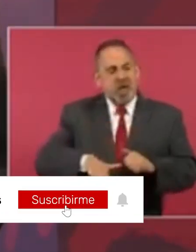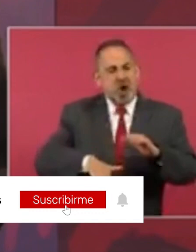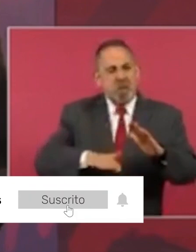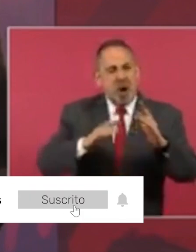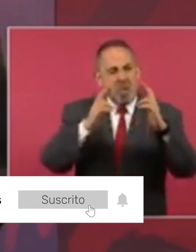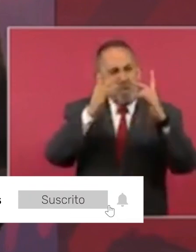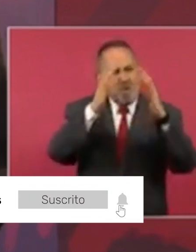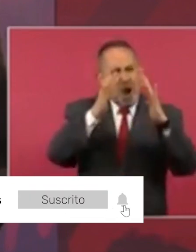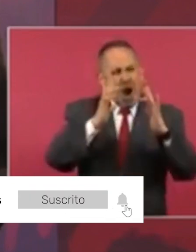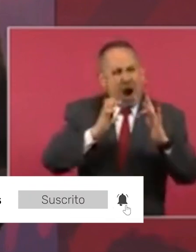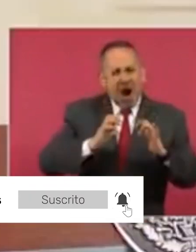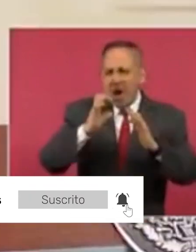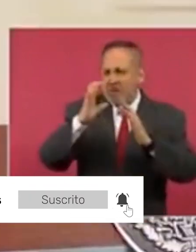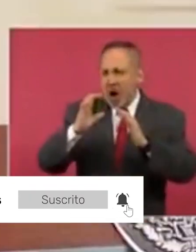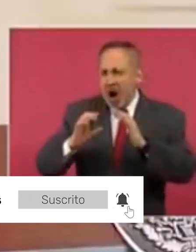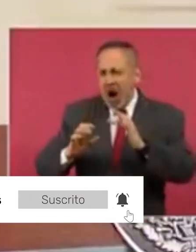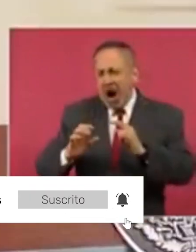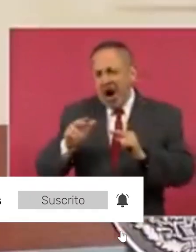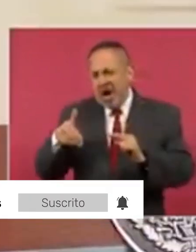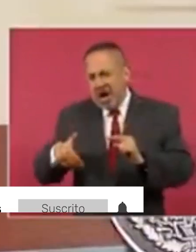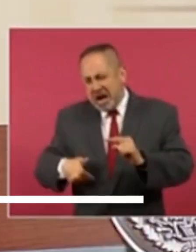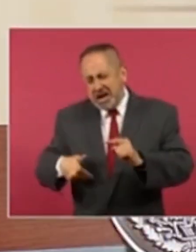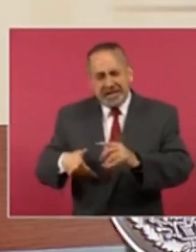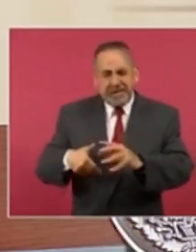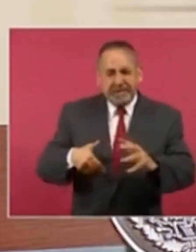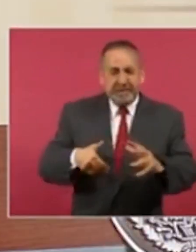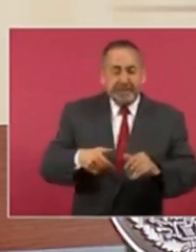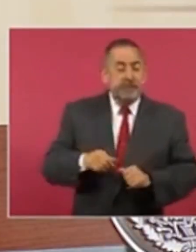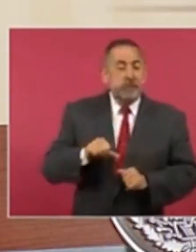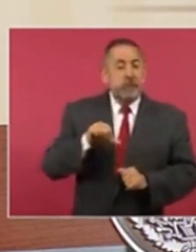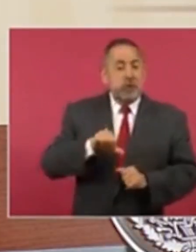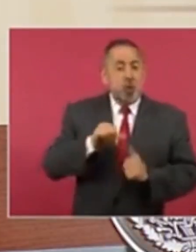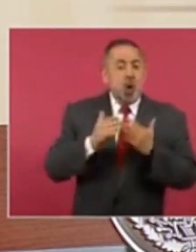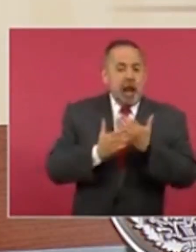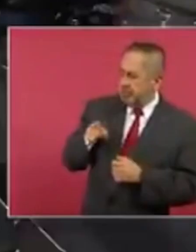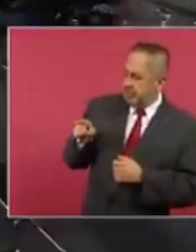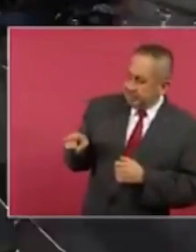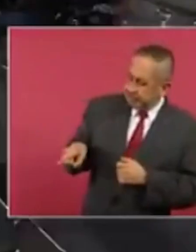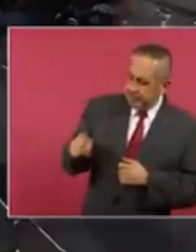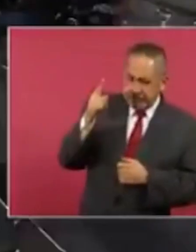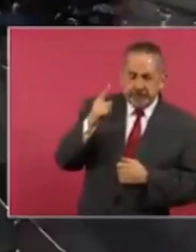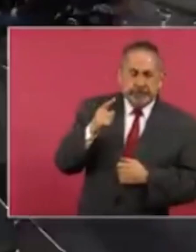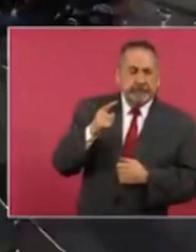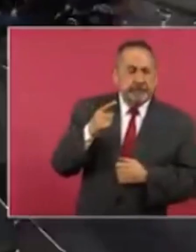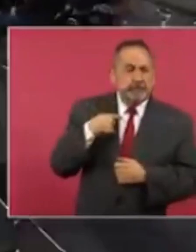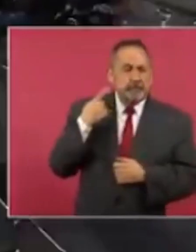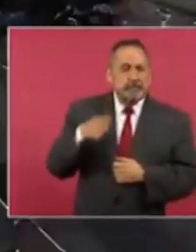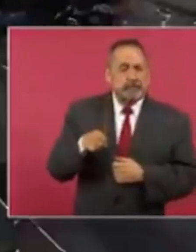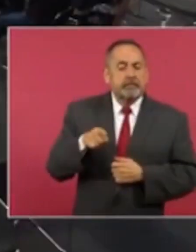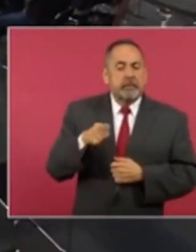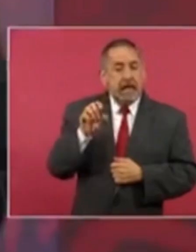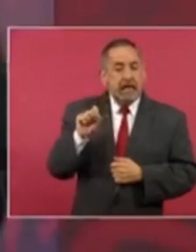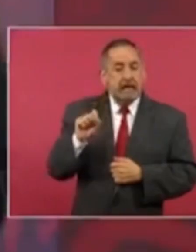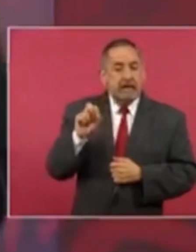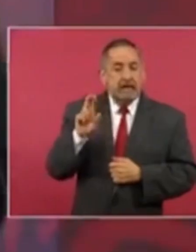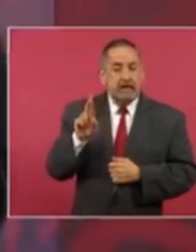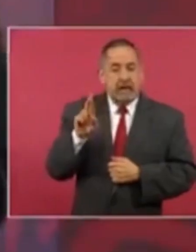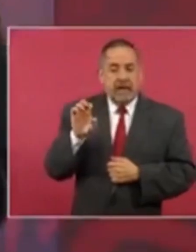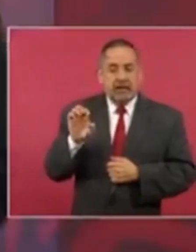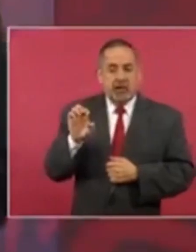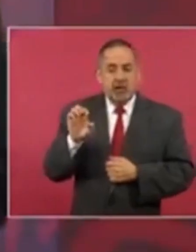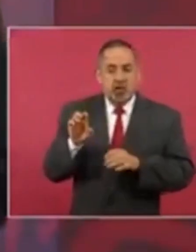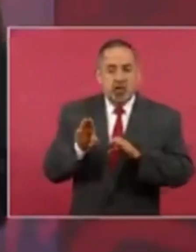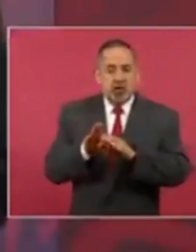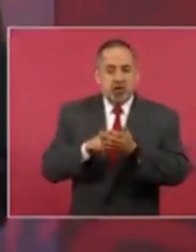México, Andrés Manuel López Obrador, informó a través de su transmisión en vivo diaria cómo instruyó a la Secretaría de Relaciones Exteriores con Marina, en conjunto a